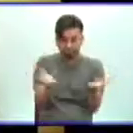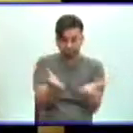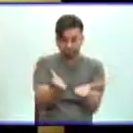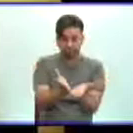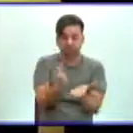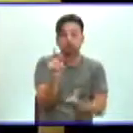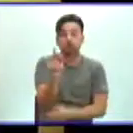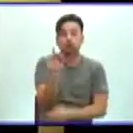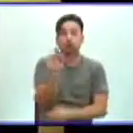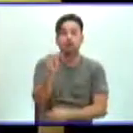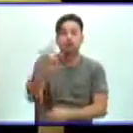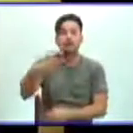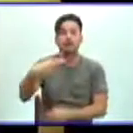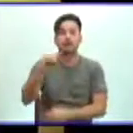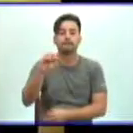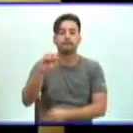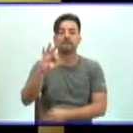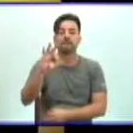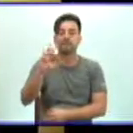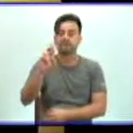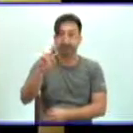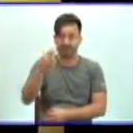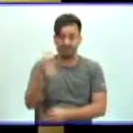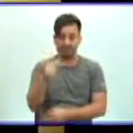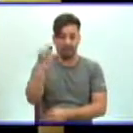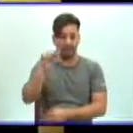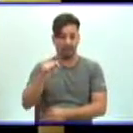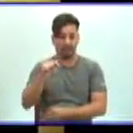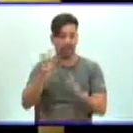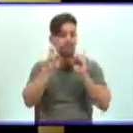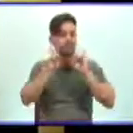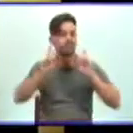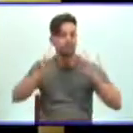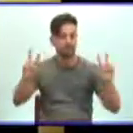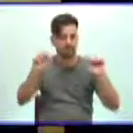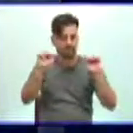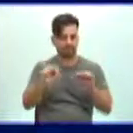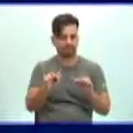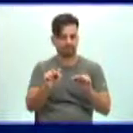vida. Veamos entonces la explicación a algunos de estos factores.